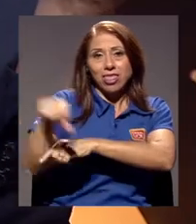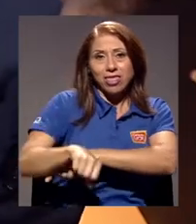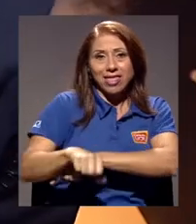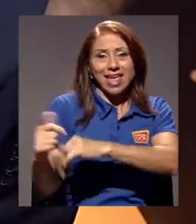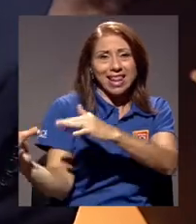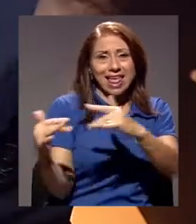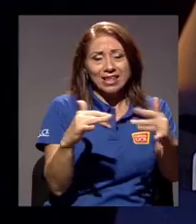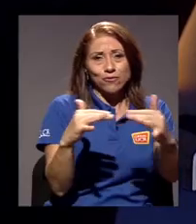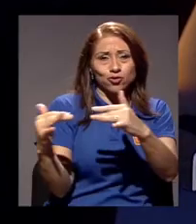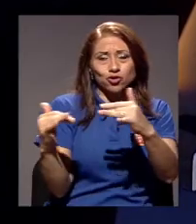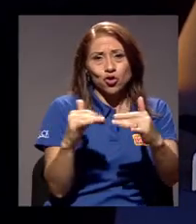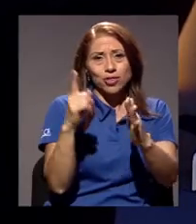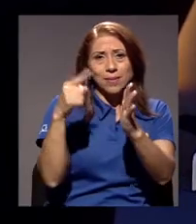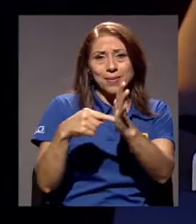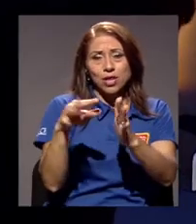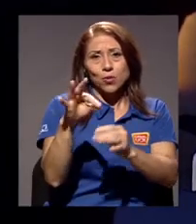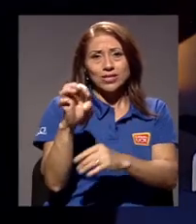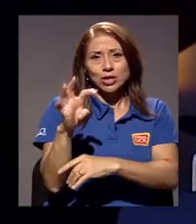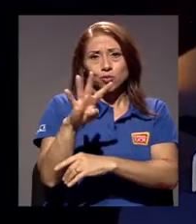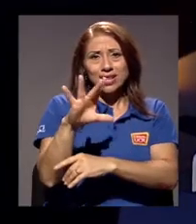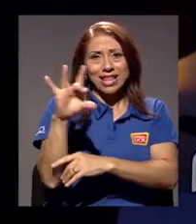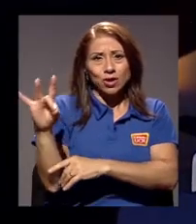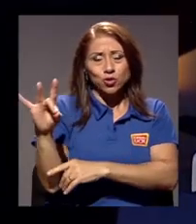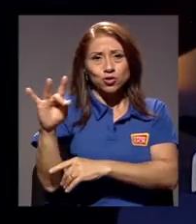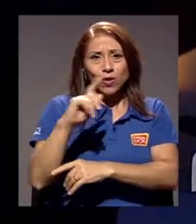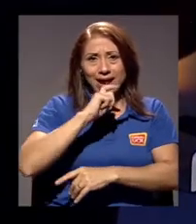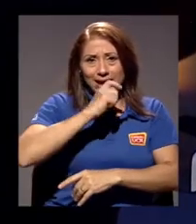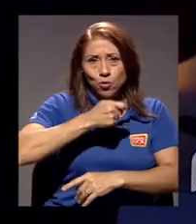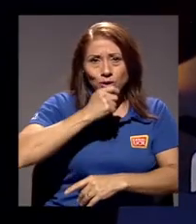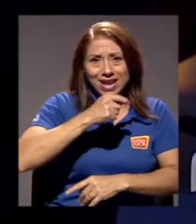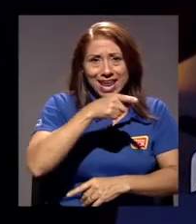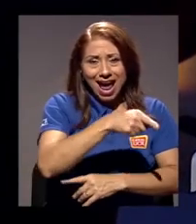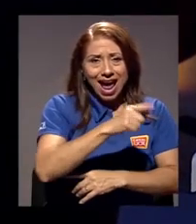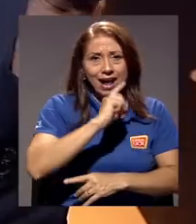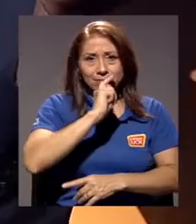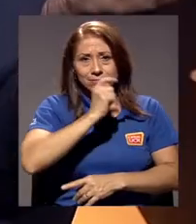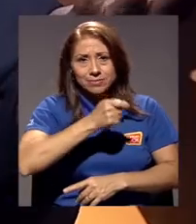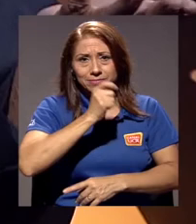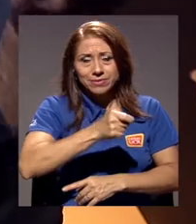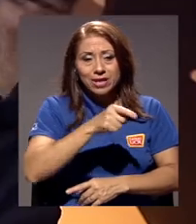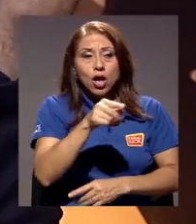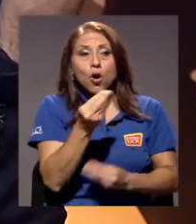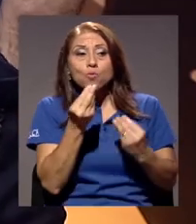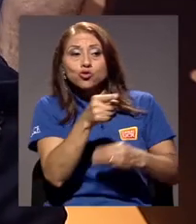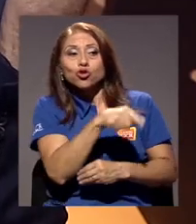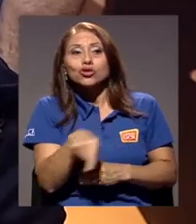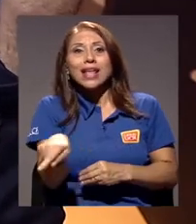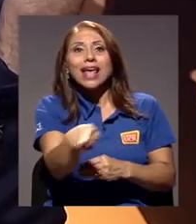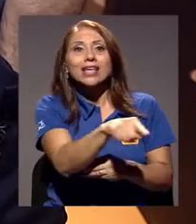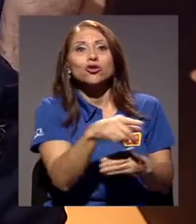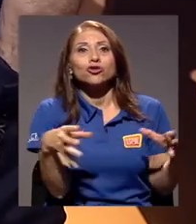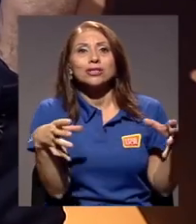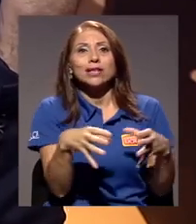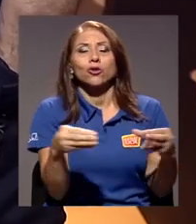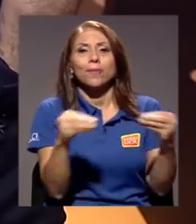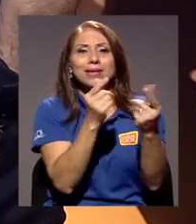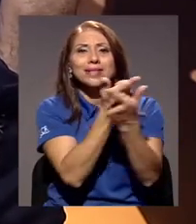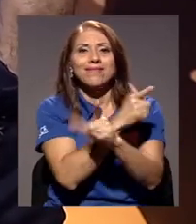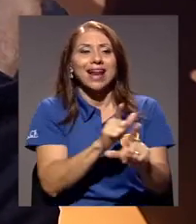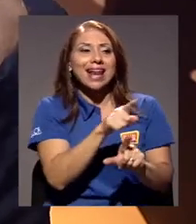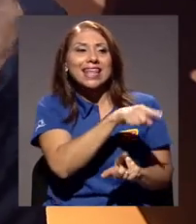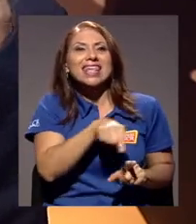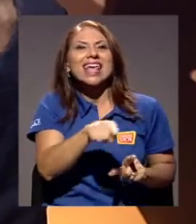del 48 en hungría muchos de ellos del sector más liberal y habían emigrado a eeuu